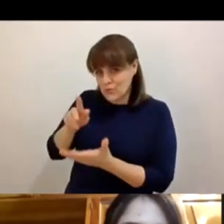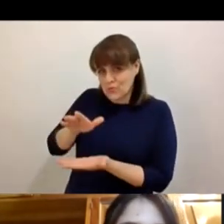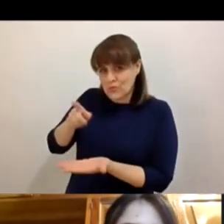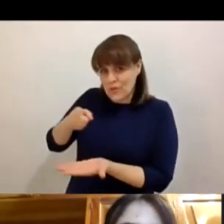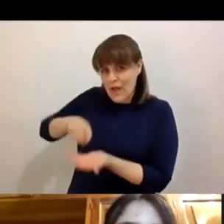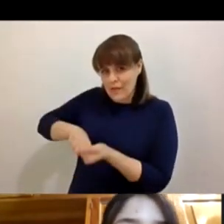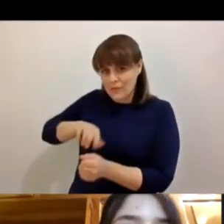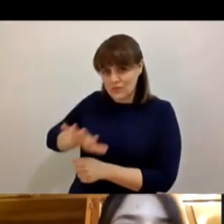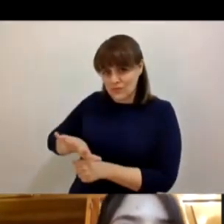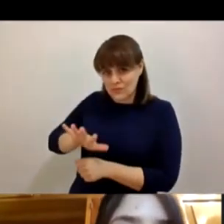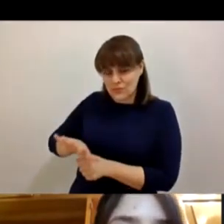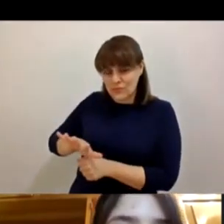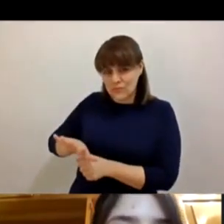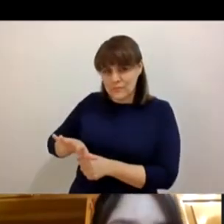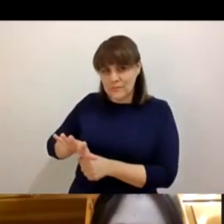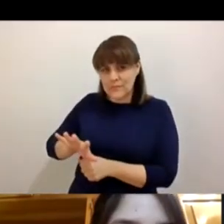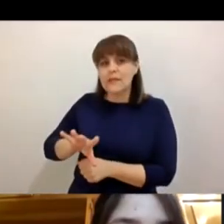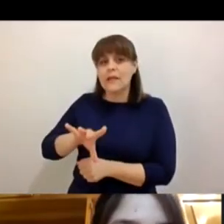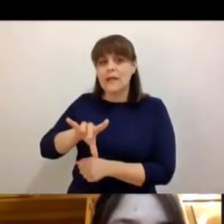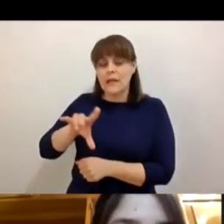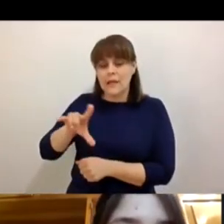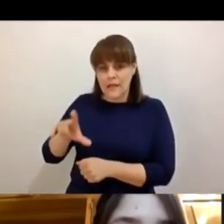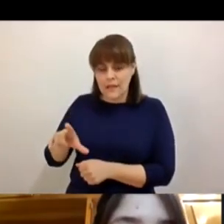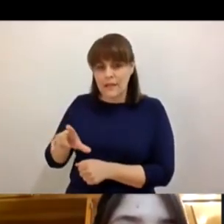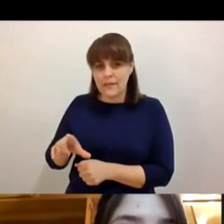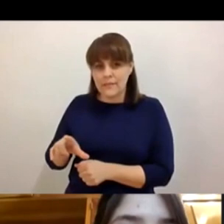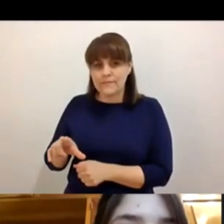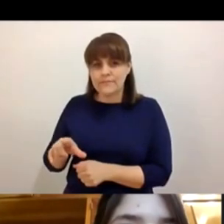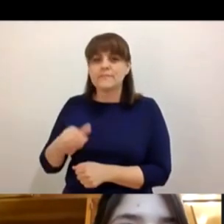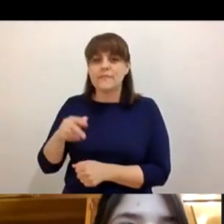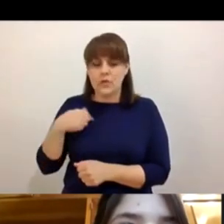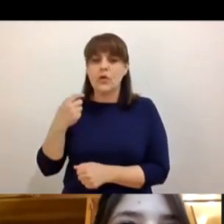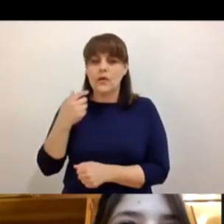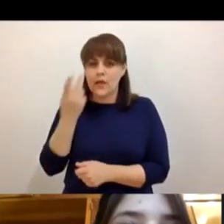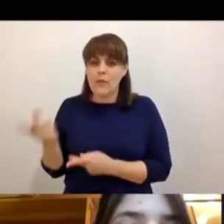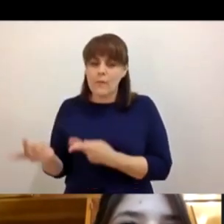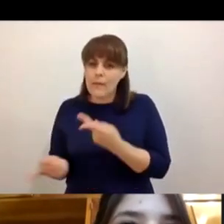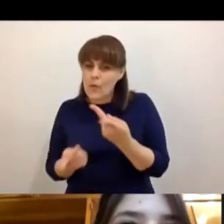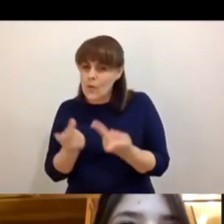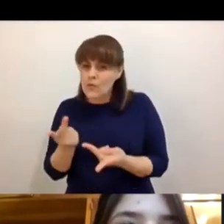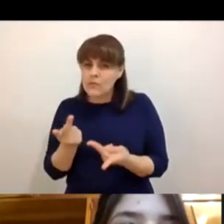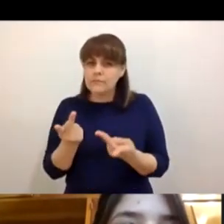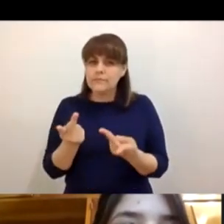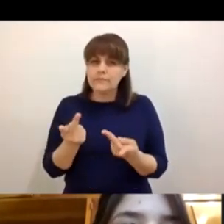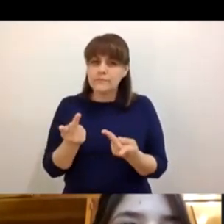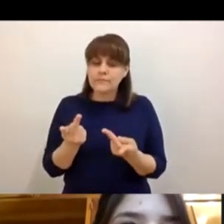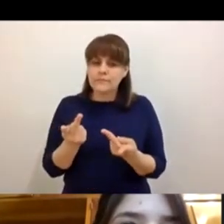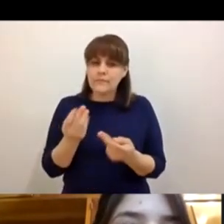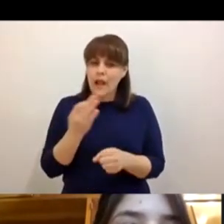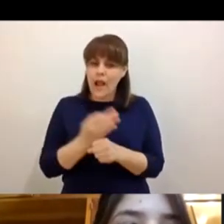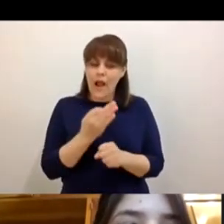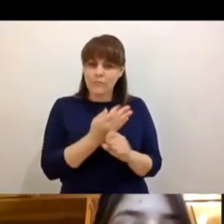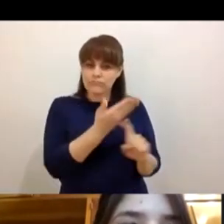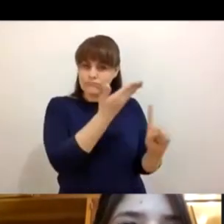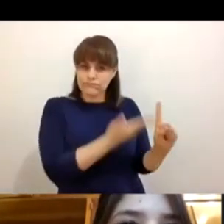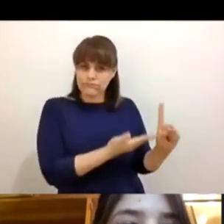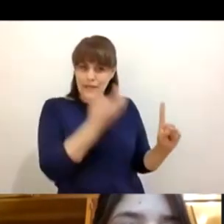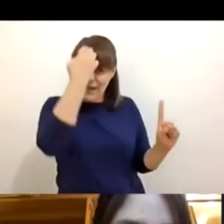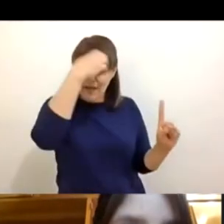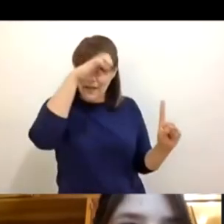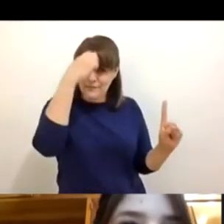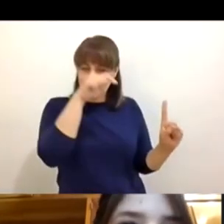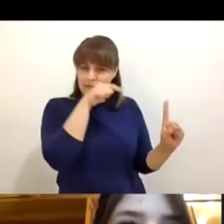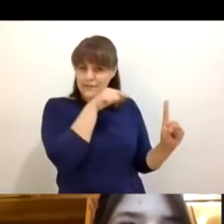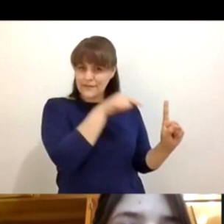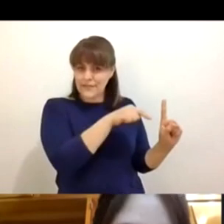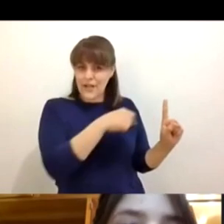de consultarte también y poner a nuestros invitados a pensar que este testimonio de este chico o de